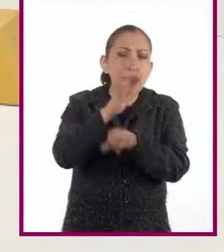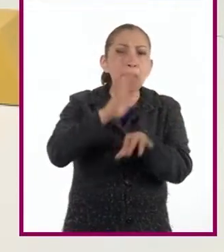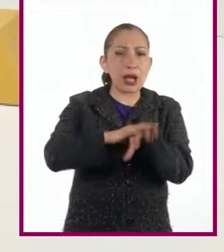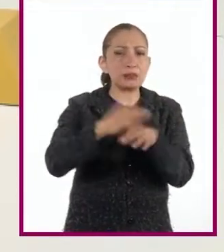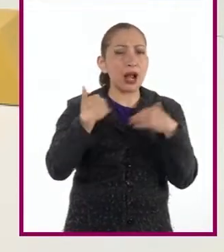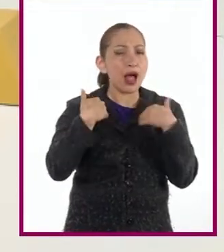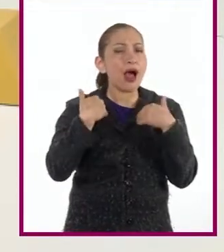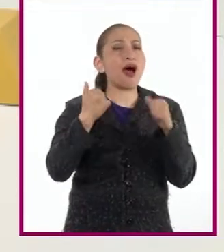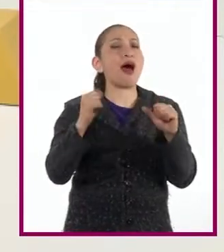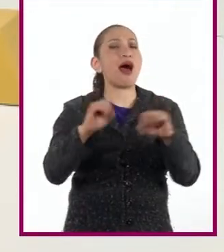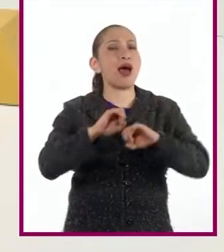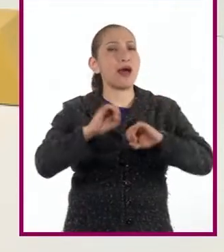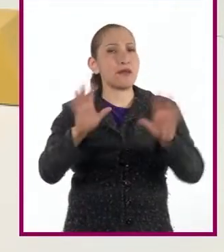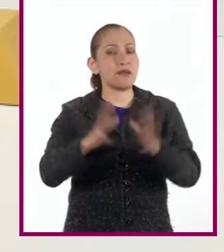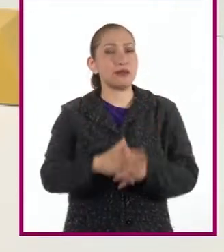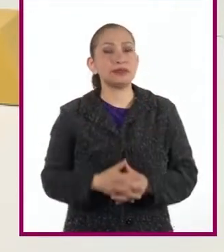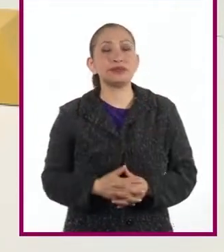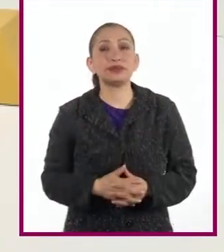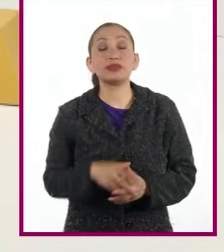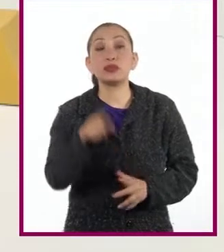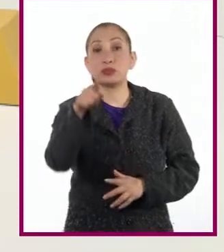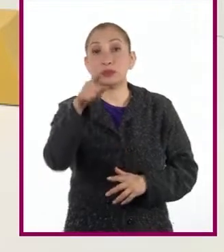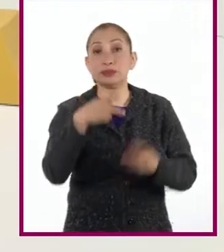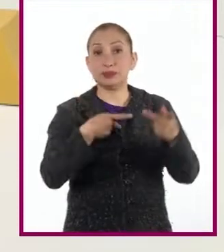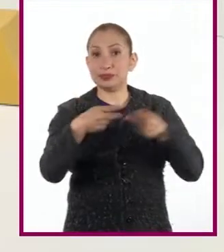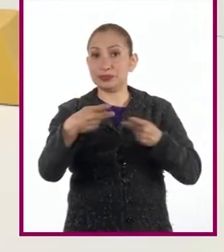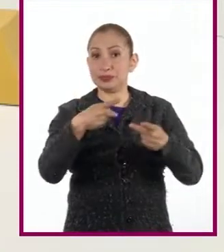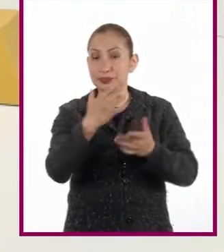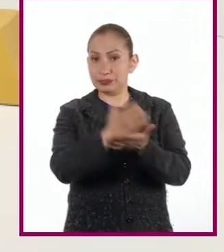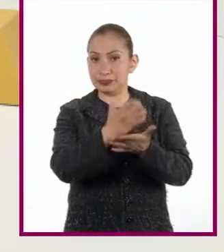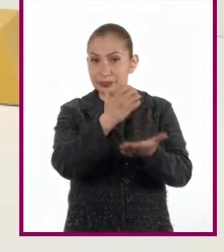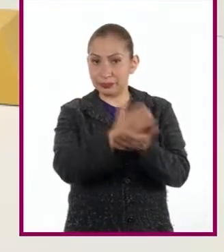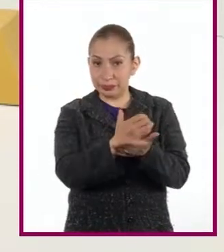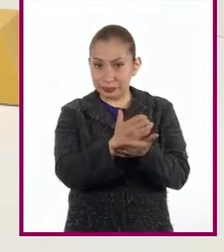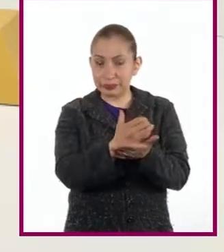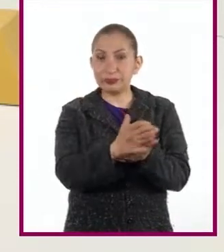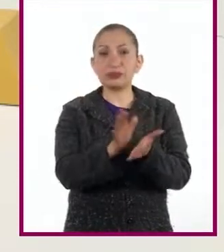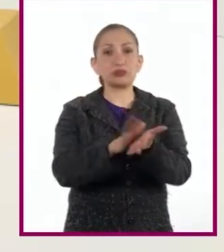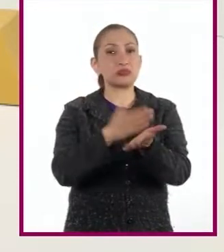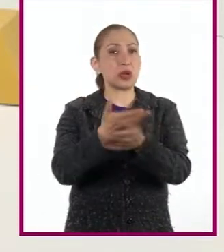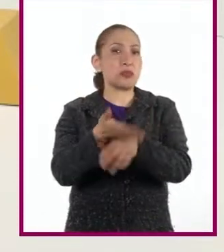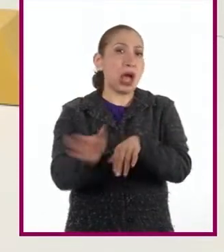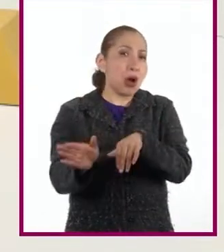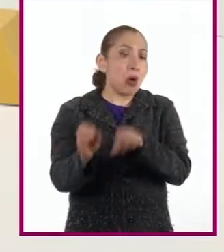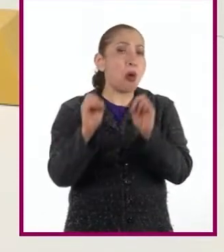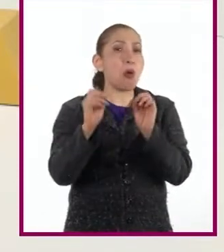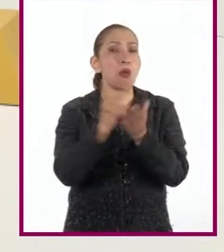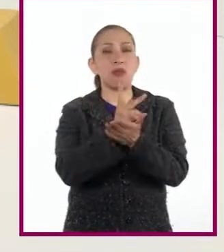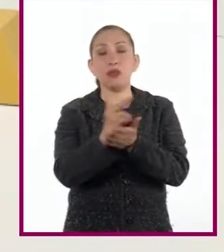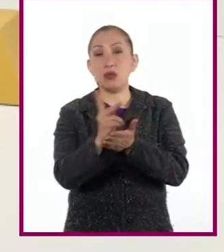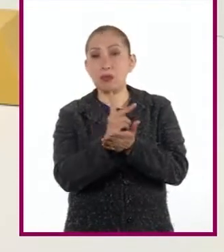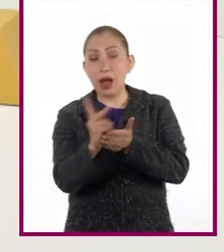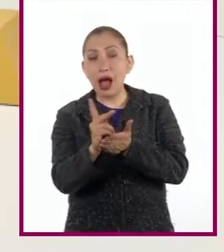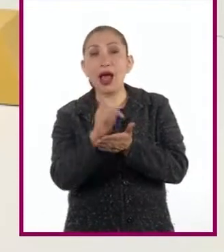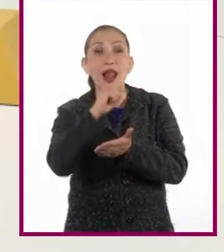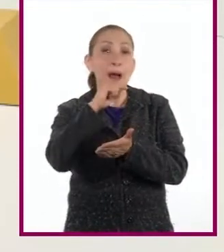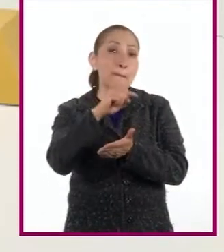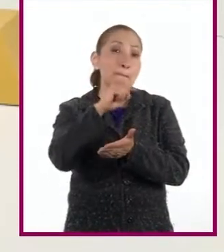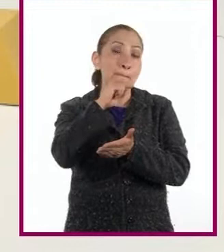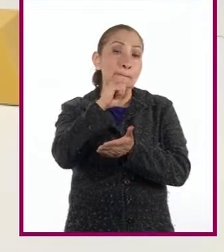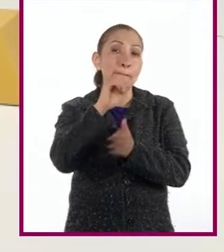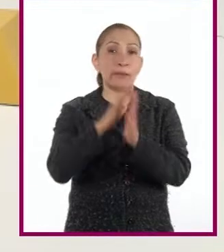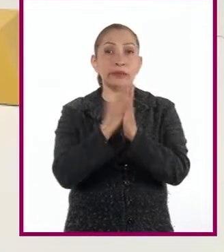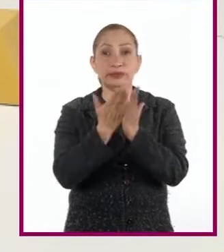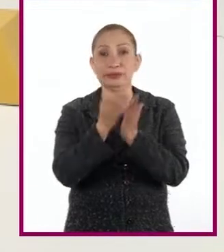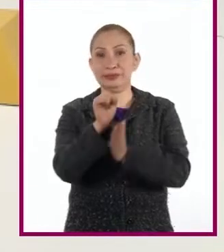aprendan aquí. Tengan a la mano su cuaderno u hojas blancas, un bolígrafo o lápiz y su libro